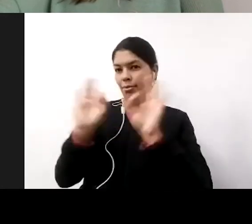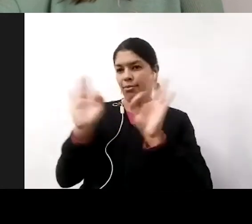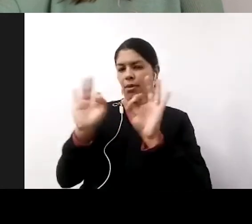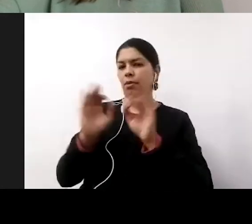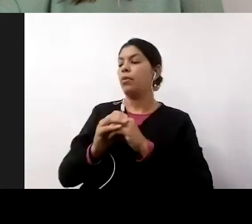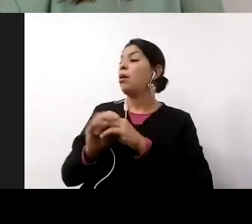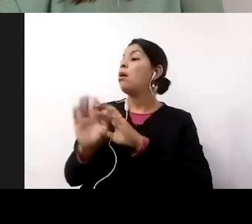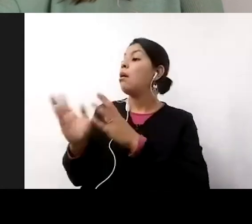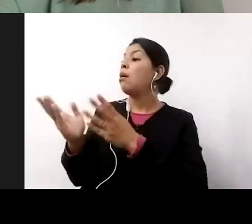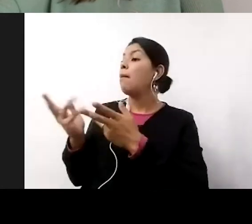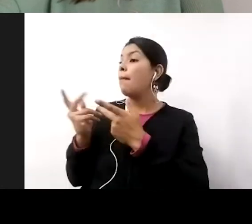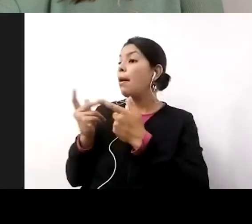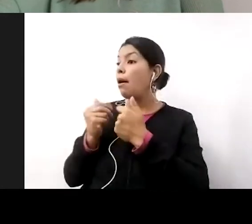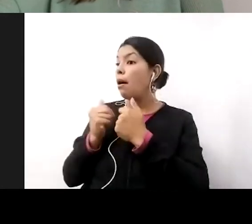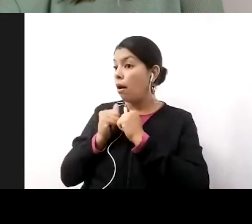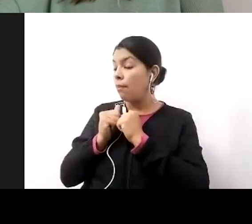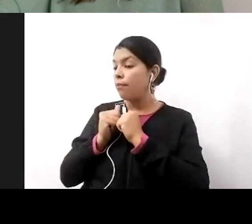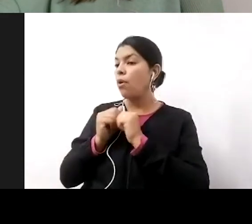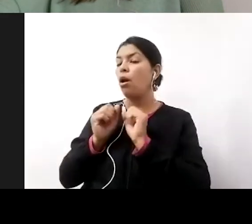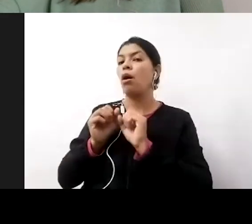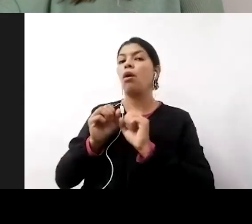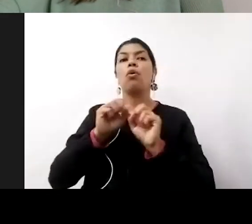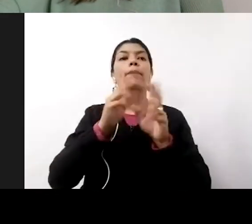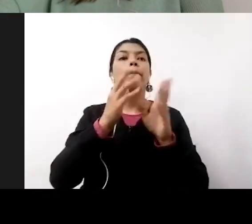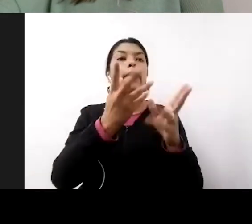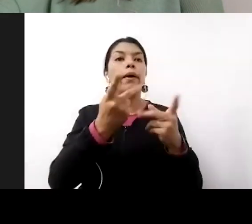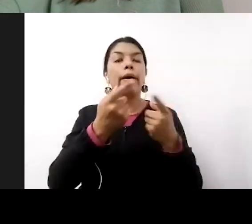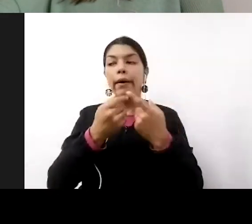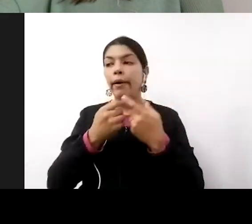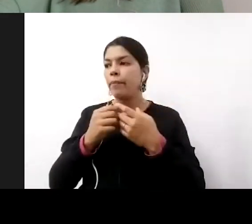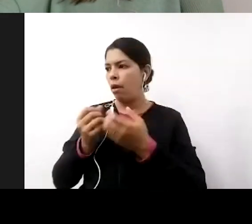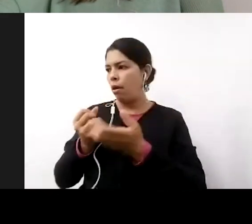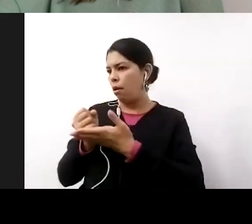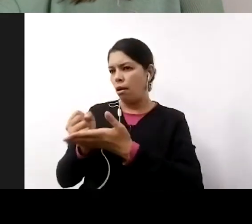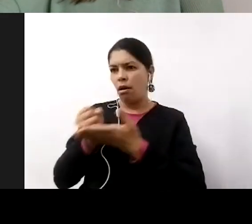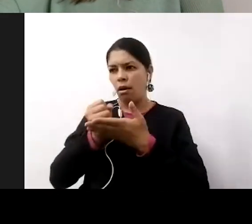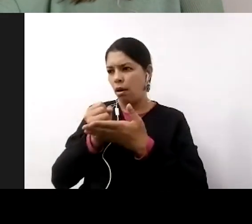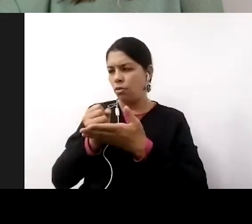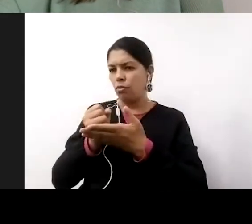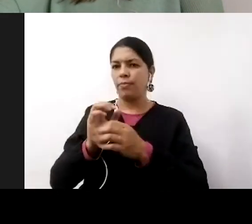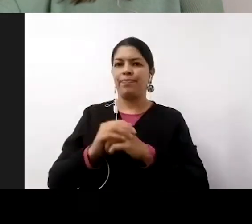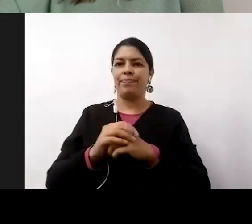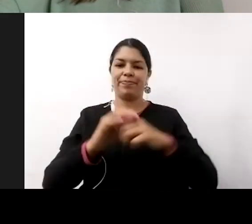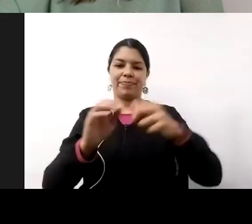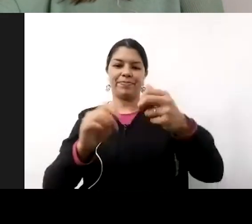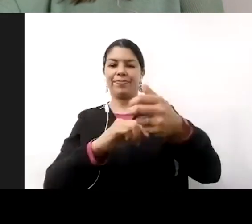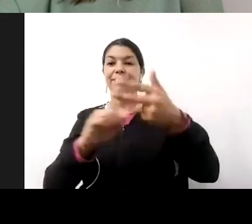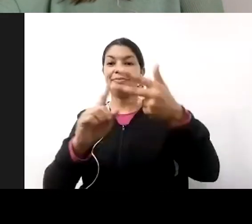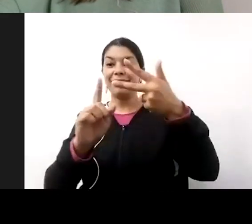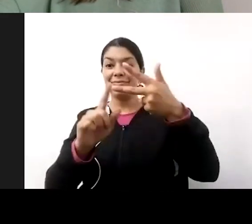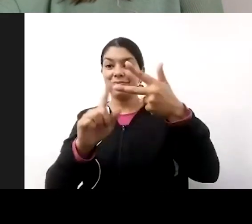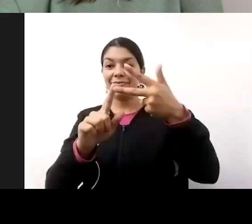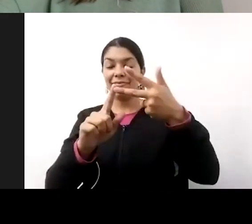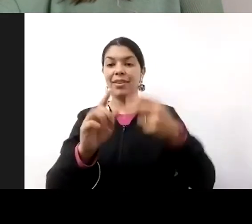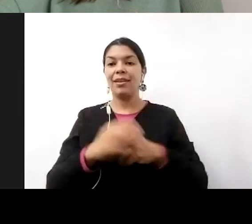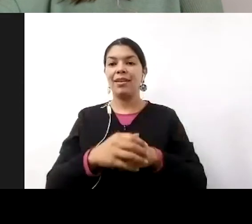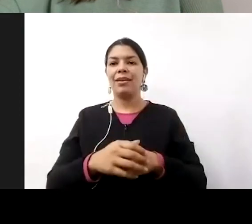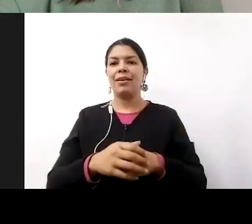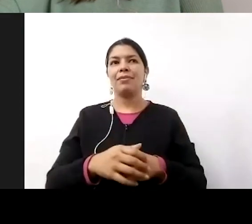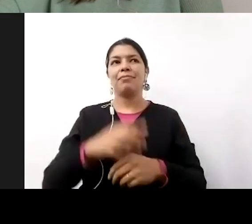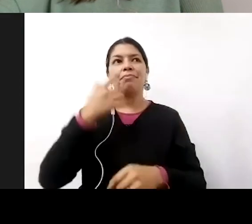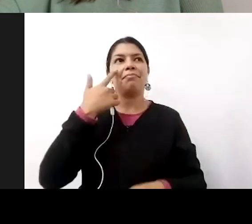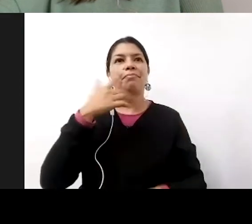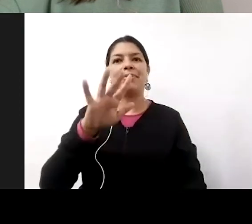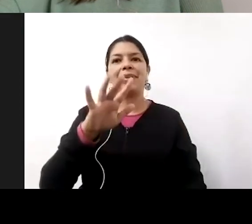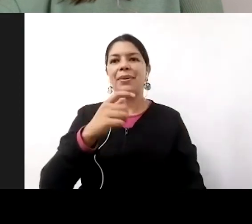el conflicto y pues que se dé un acuerdo. El arbitraje es el tercero, es un proceso privado de resolución